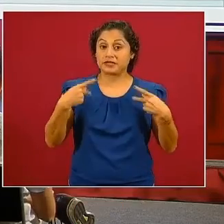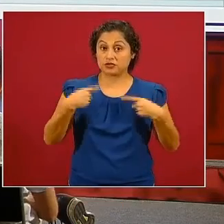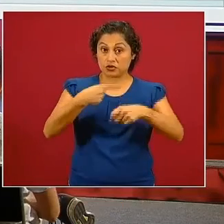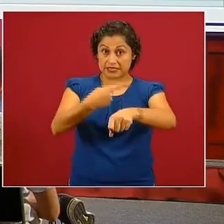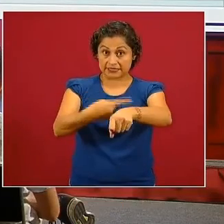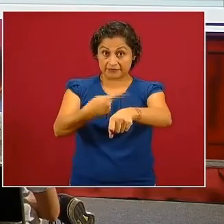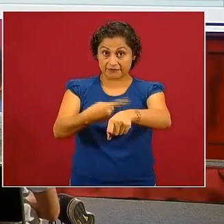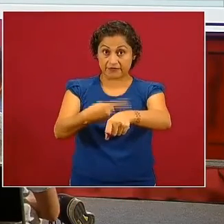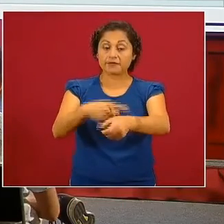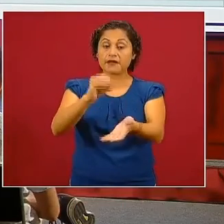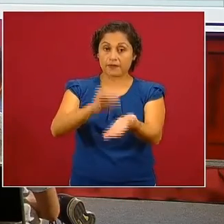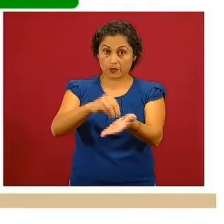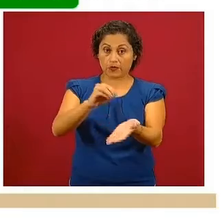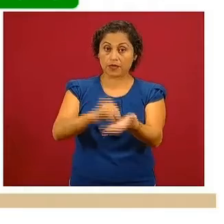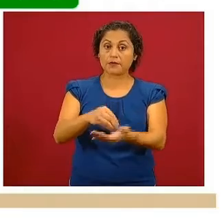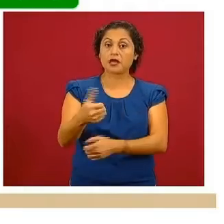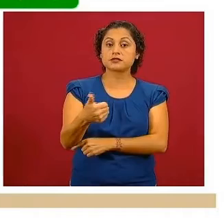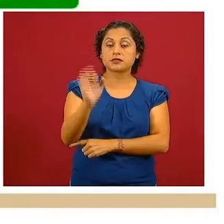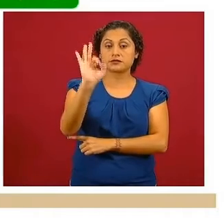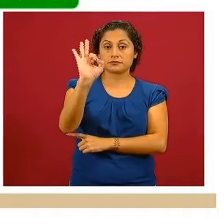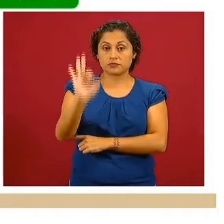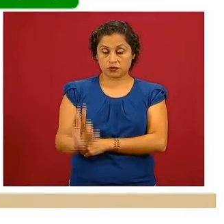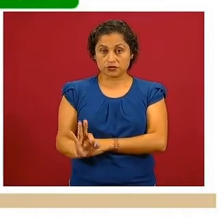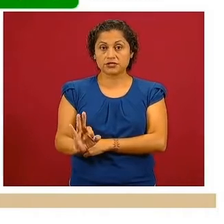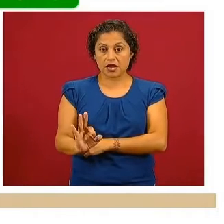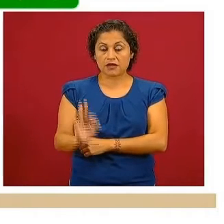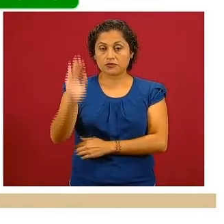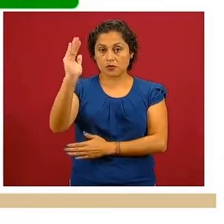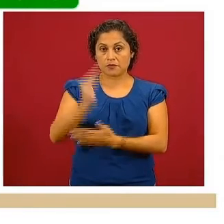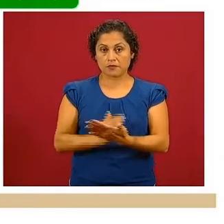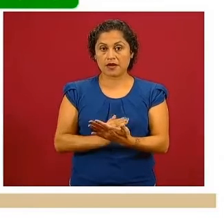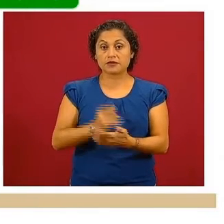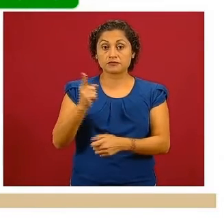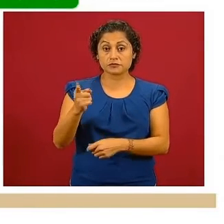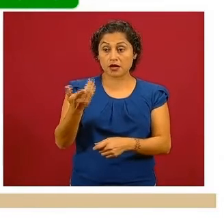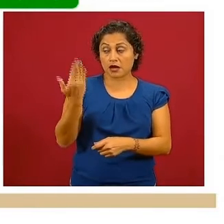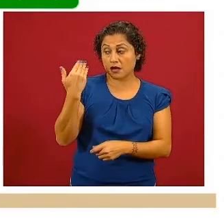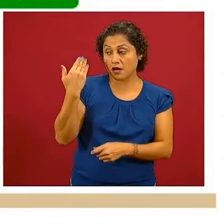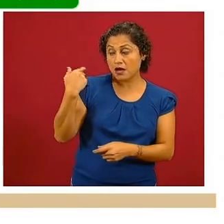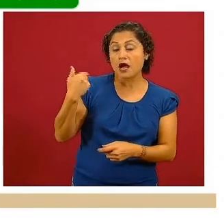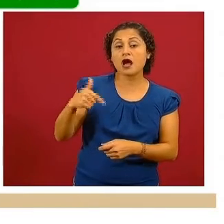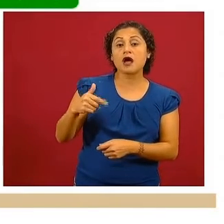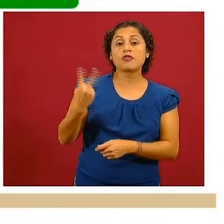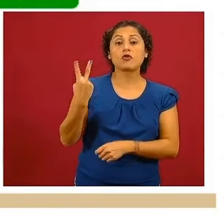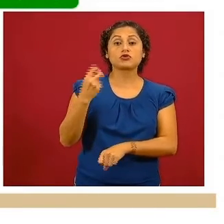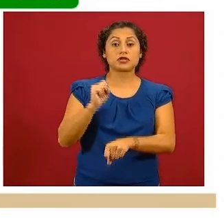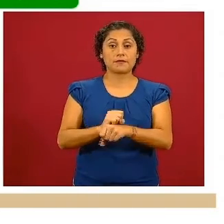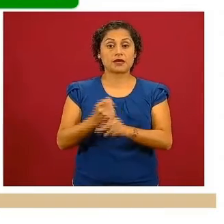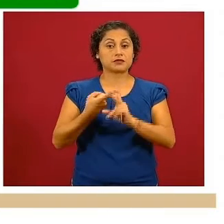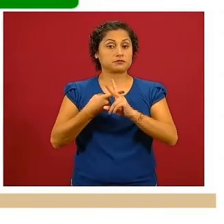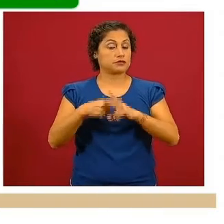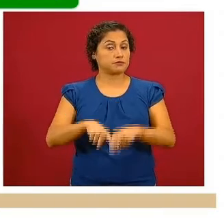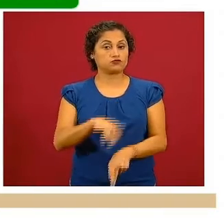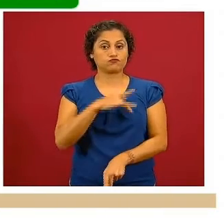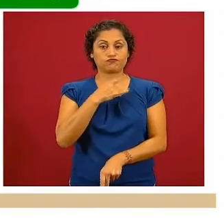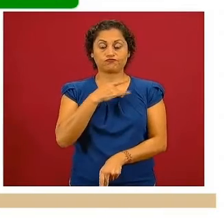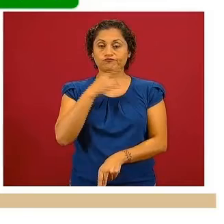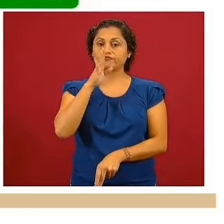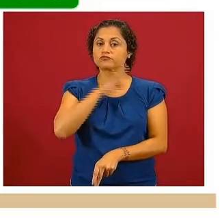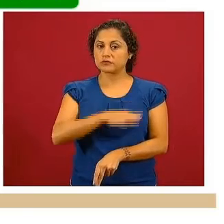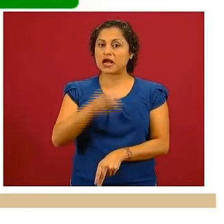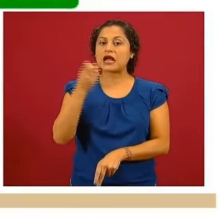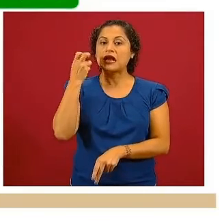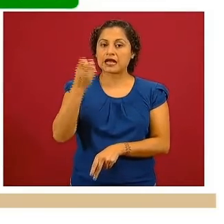también 6%, son las personas con inicio de signos y síntomas en las últimas 2 semanas, por lo tanto representan a